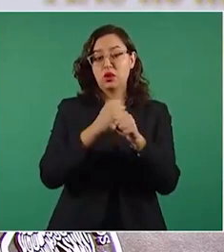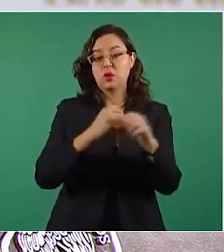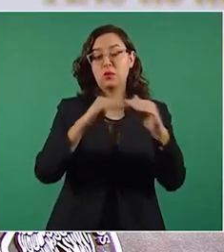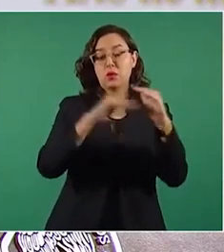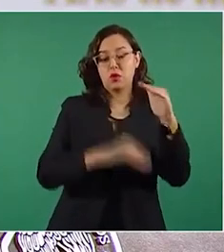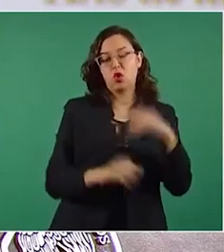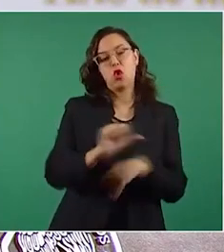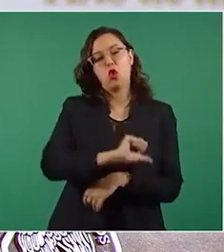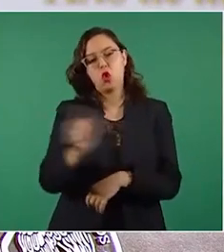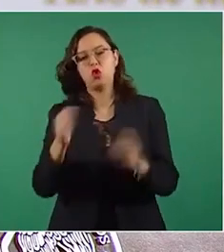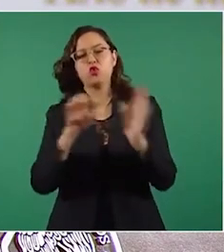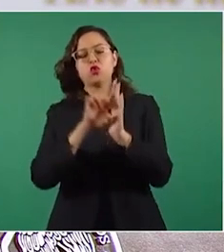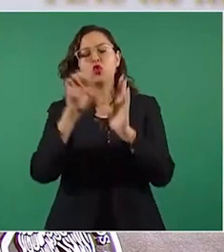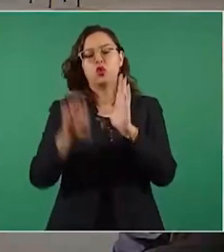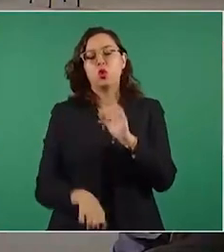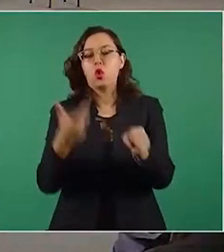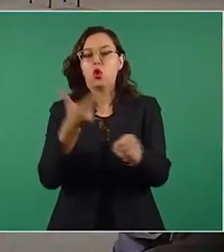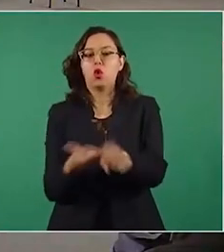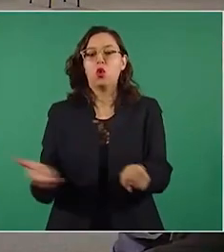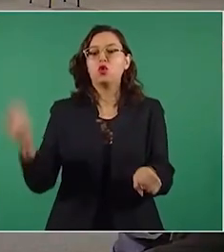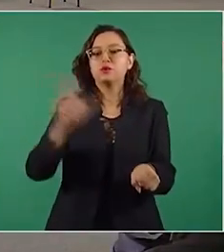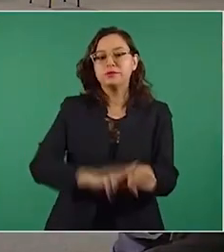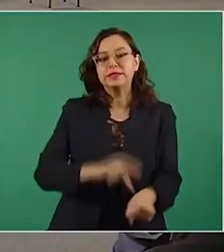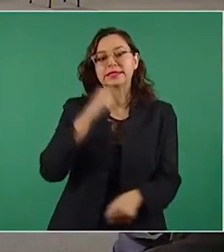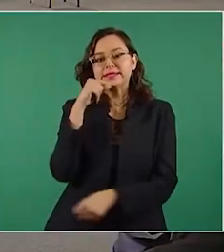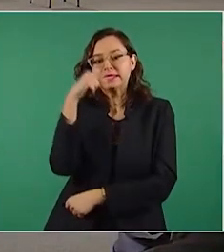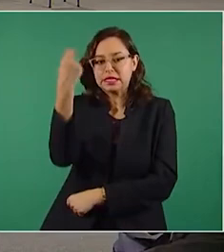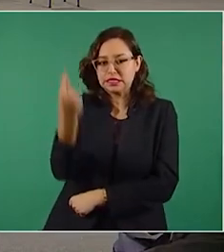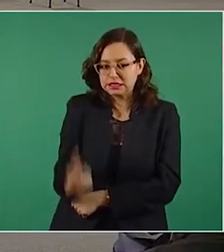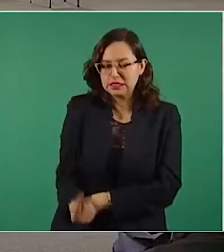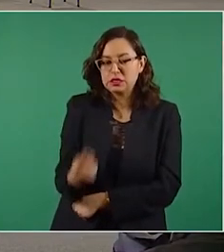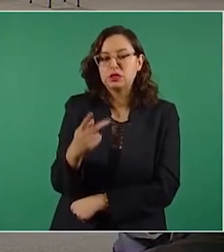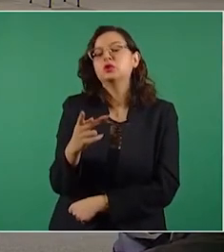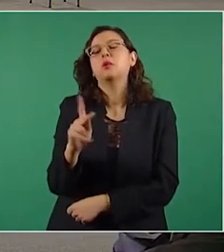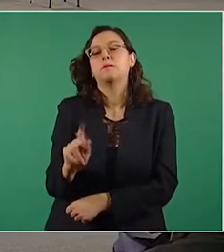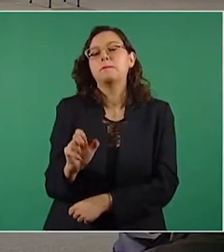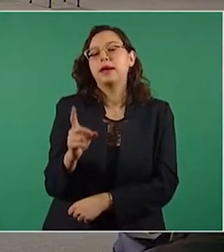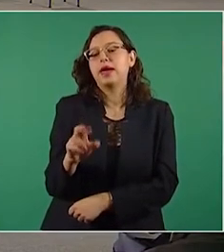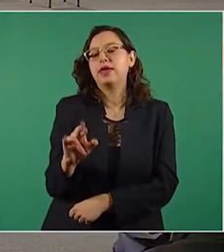De 168 pacientes hospitalizados,